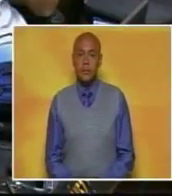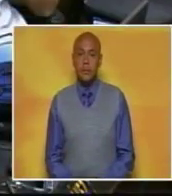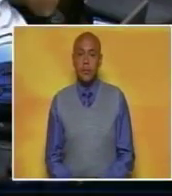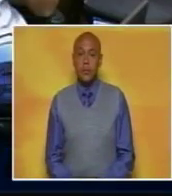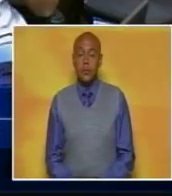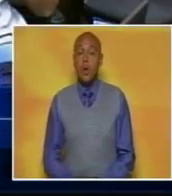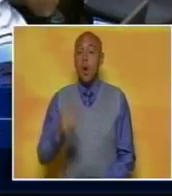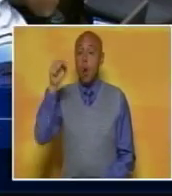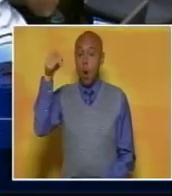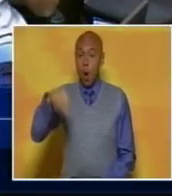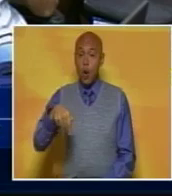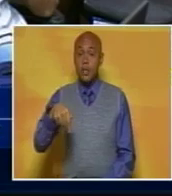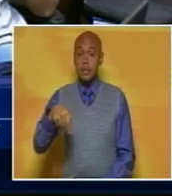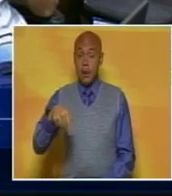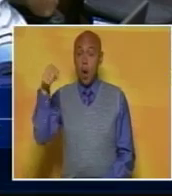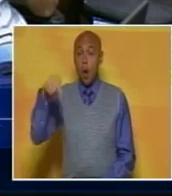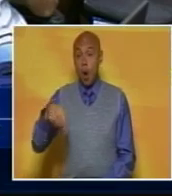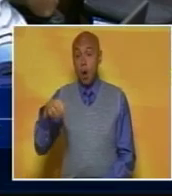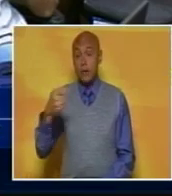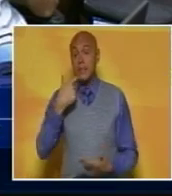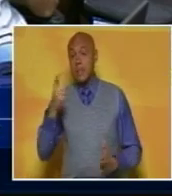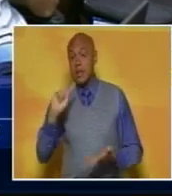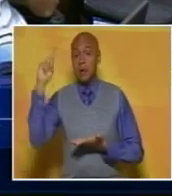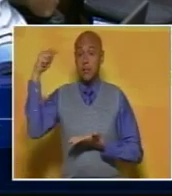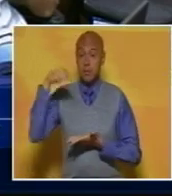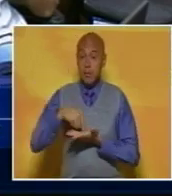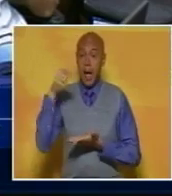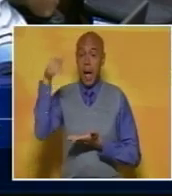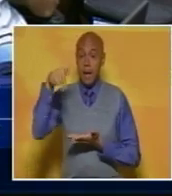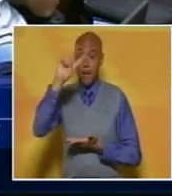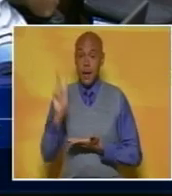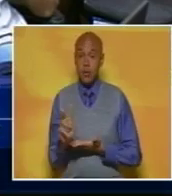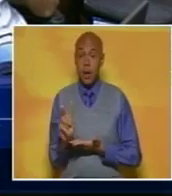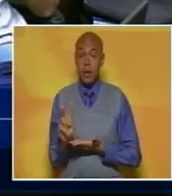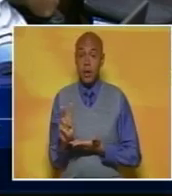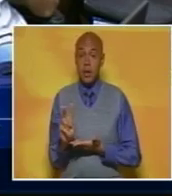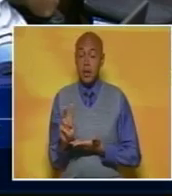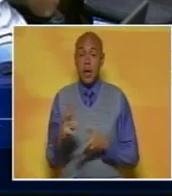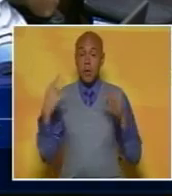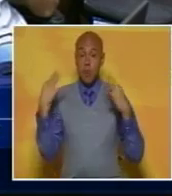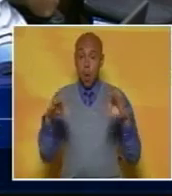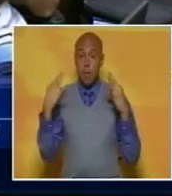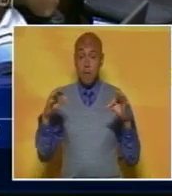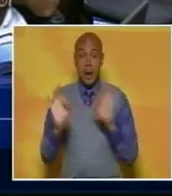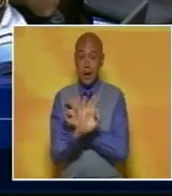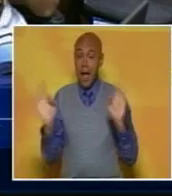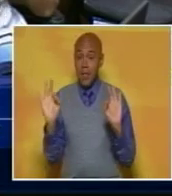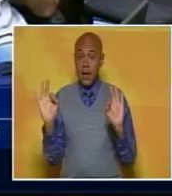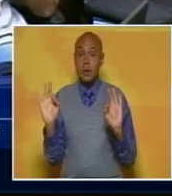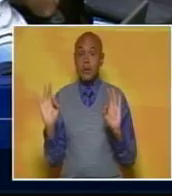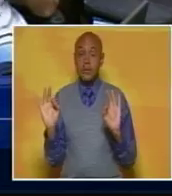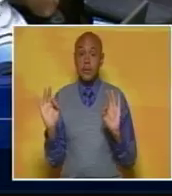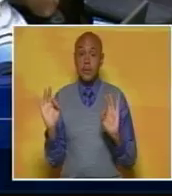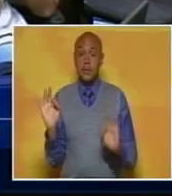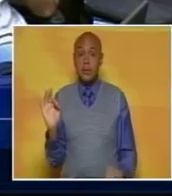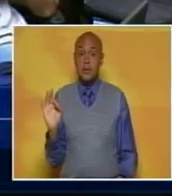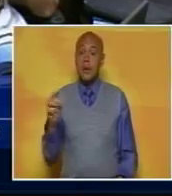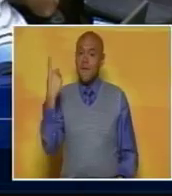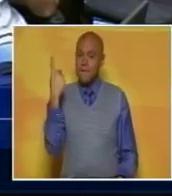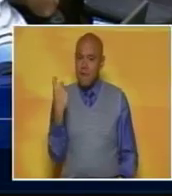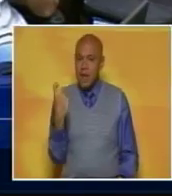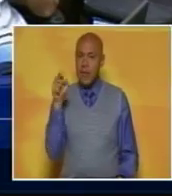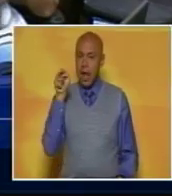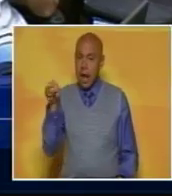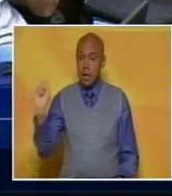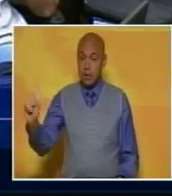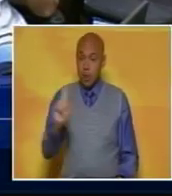De quien hoy regresará a la patria sin que pase nada, pero terminará rindiéndole